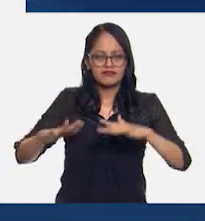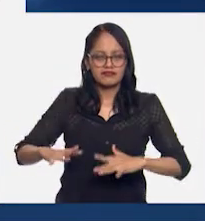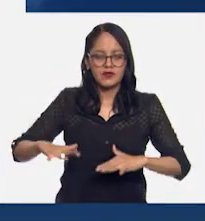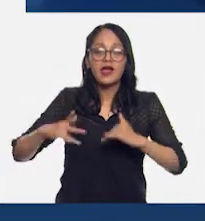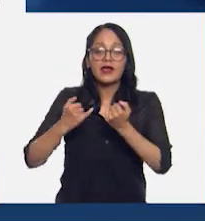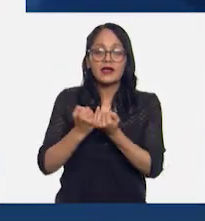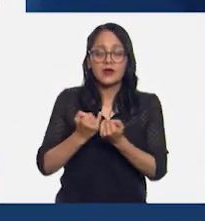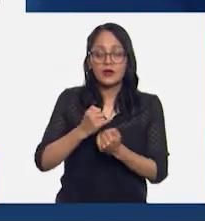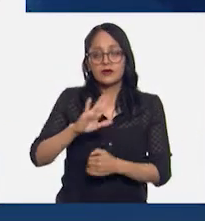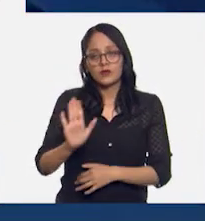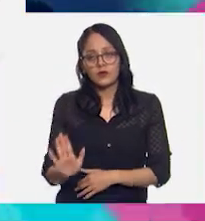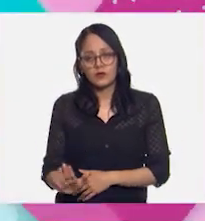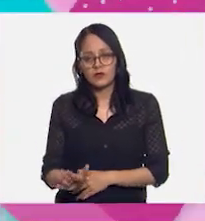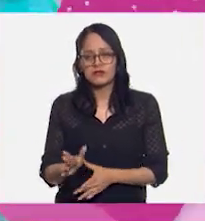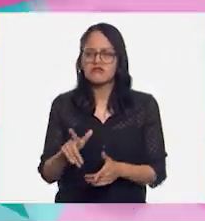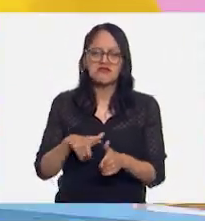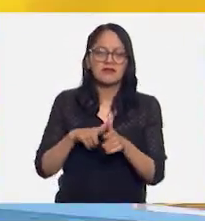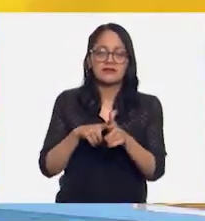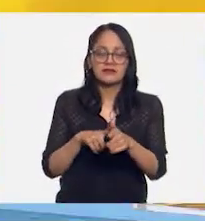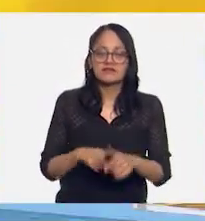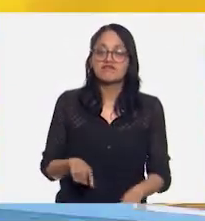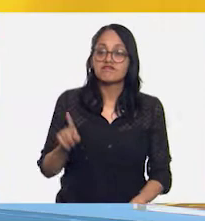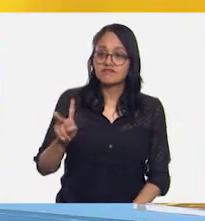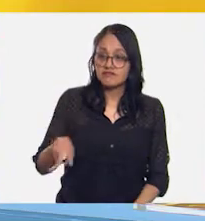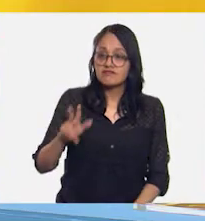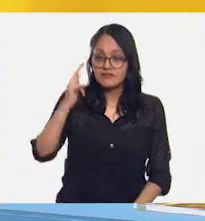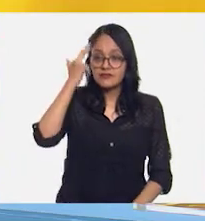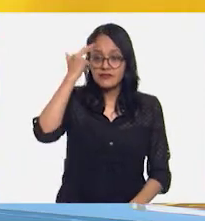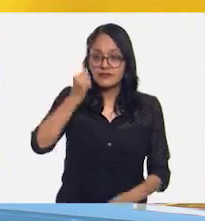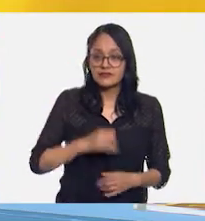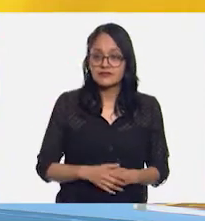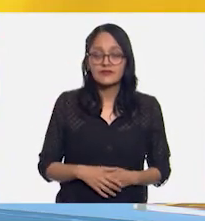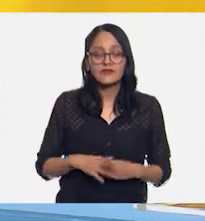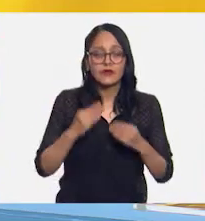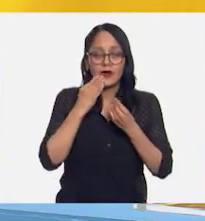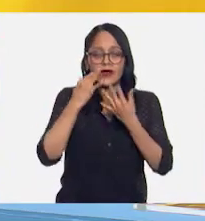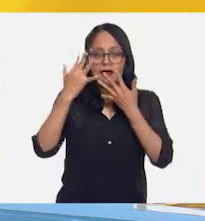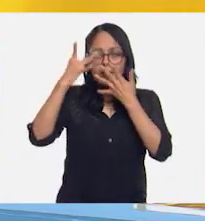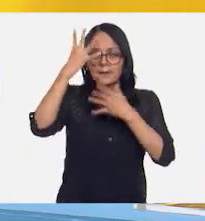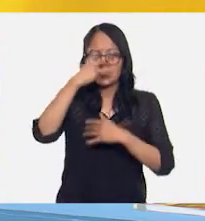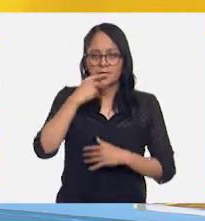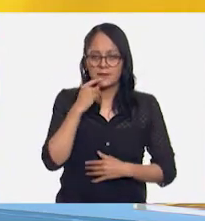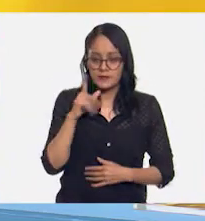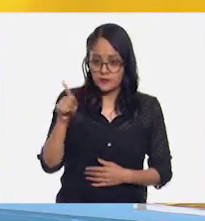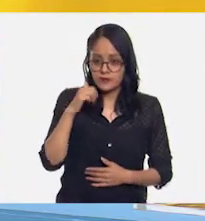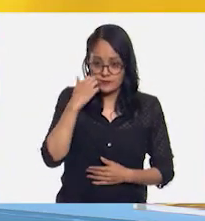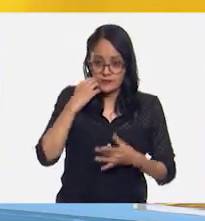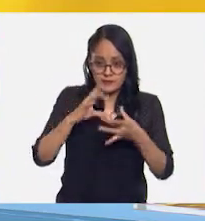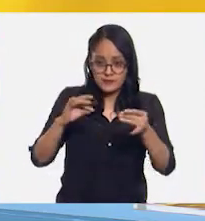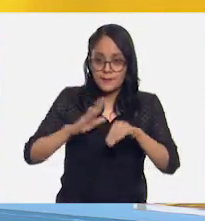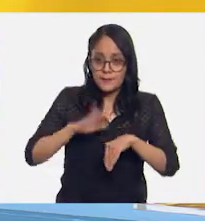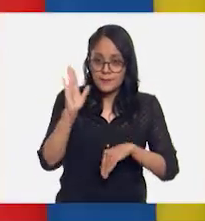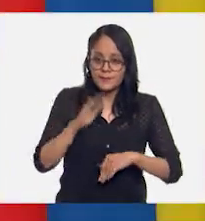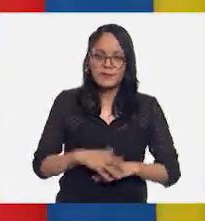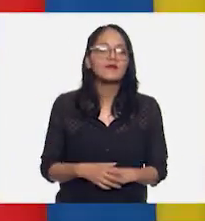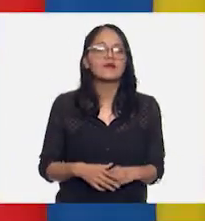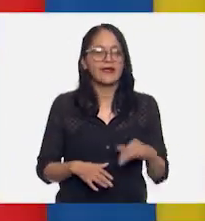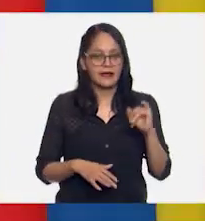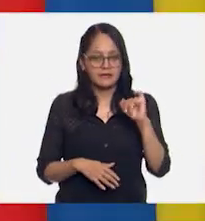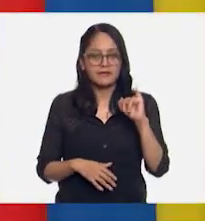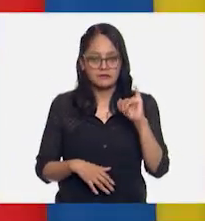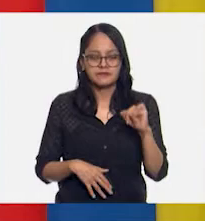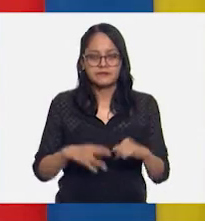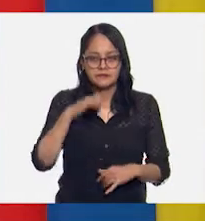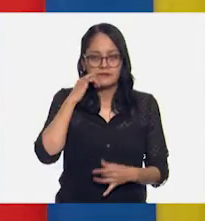continúa. Tienes razón, María. Es un poema muy bello. ¿Quieres comentar algo más sobre él? Sí,